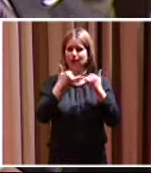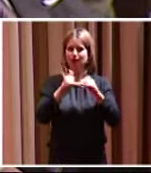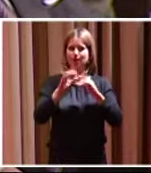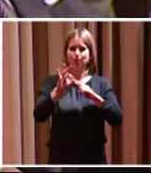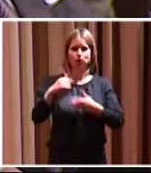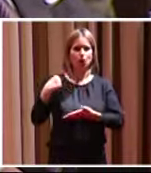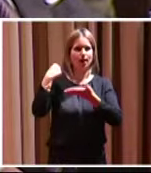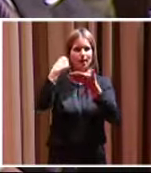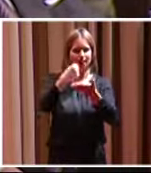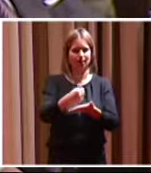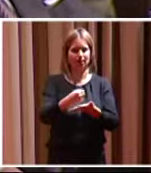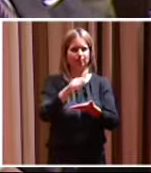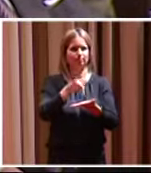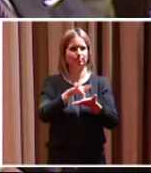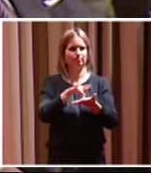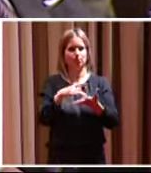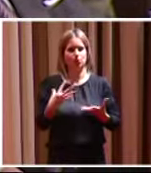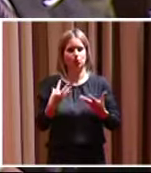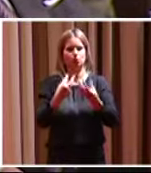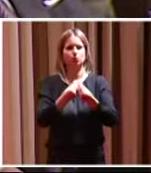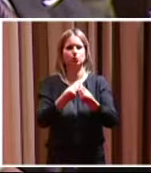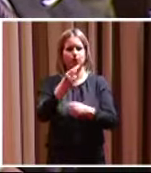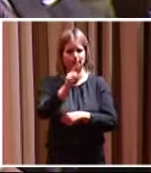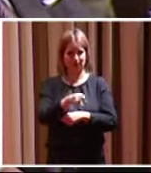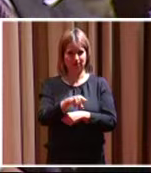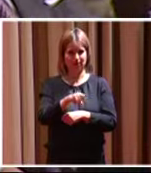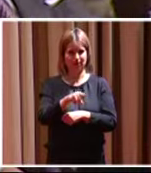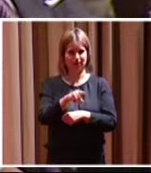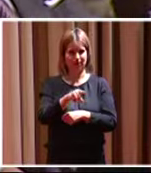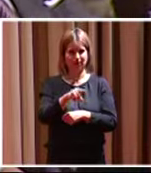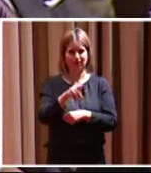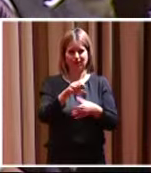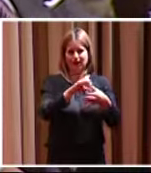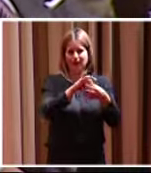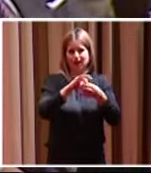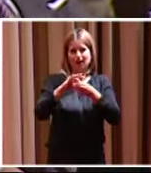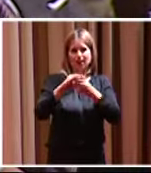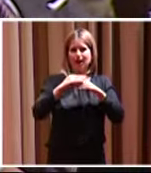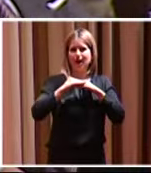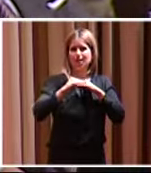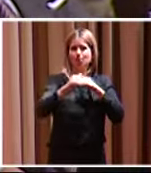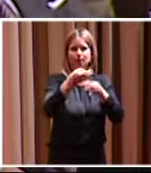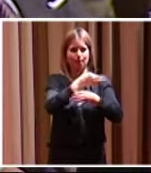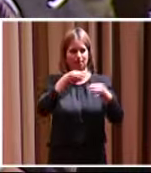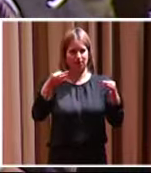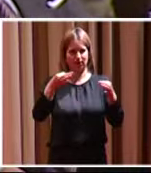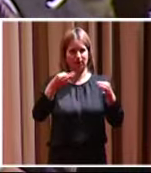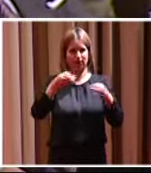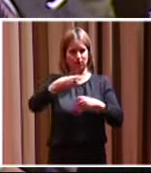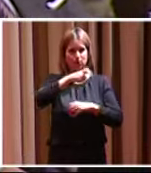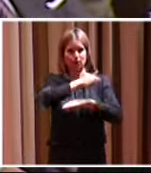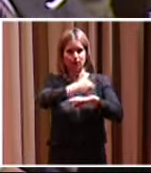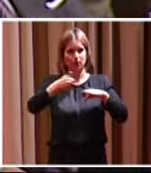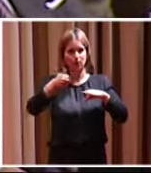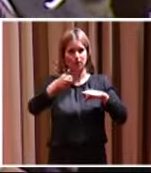legado, que en conjunto aporta la perfecta armonía para poder reconocer a nuestros